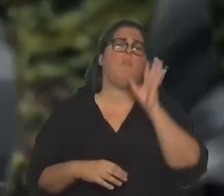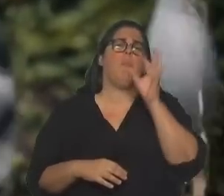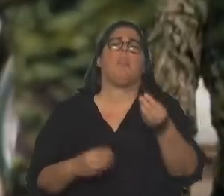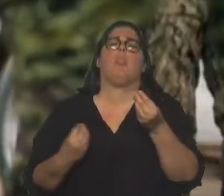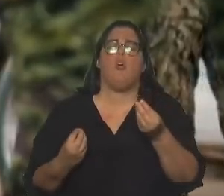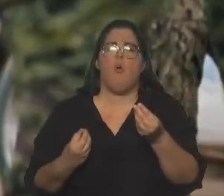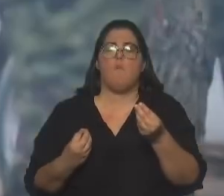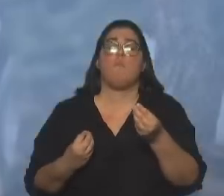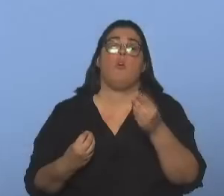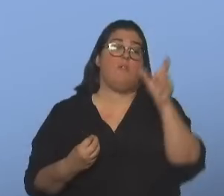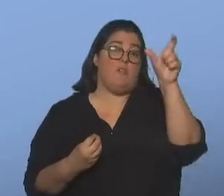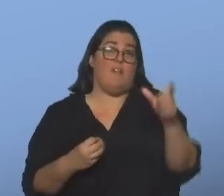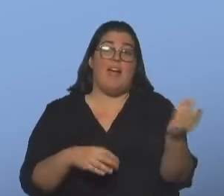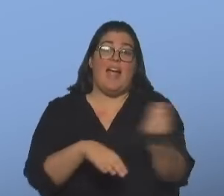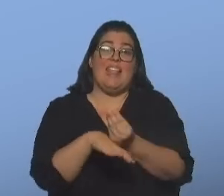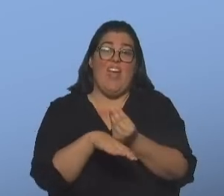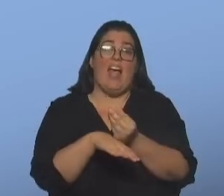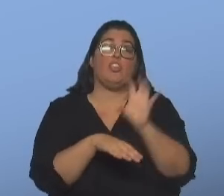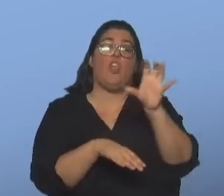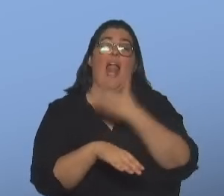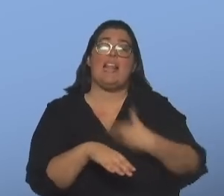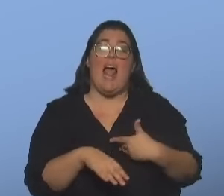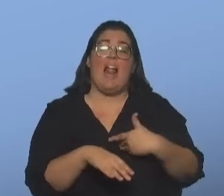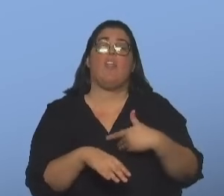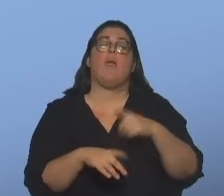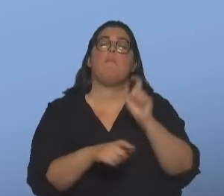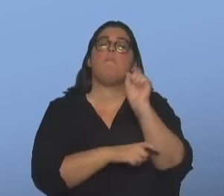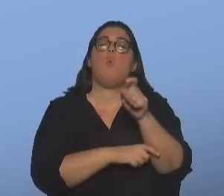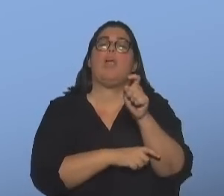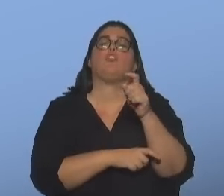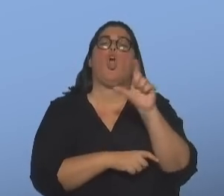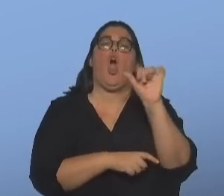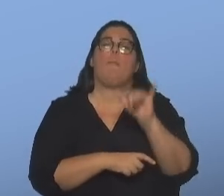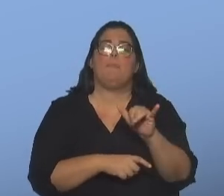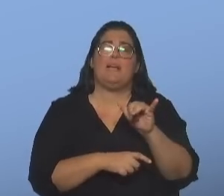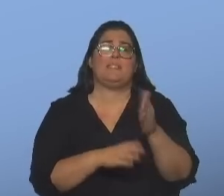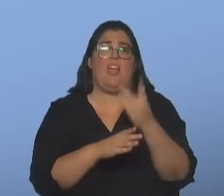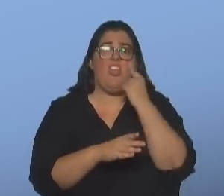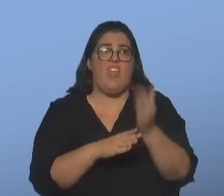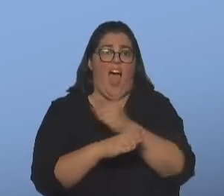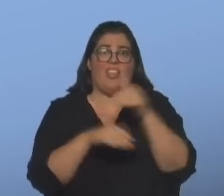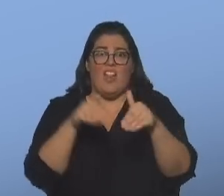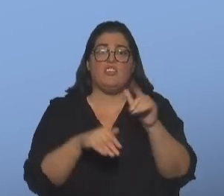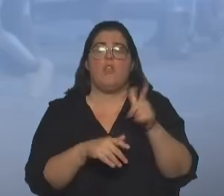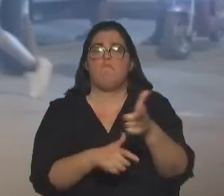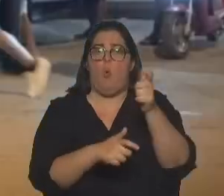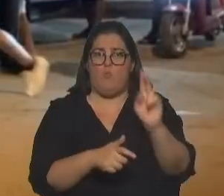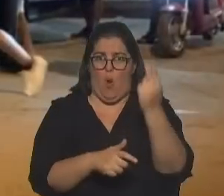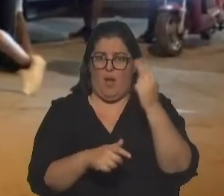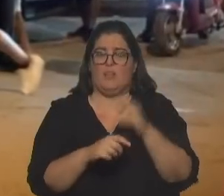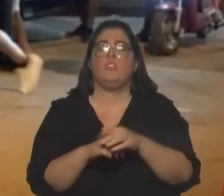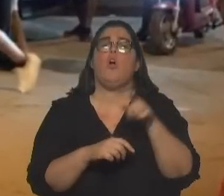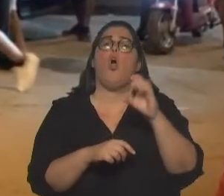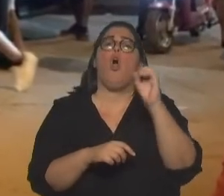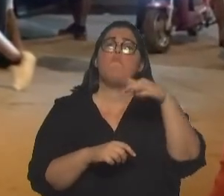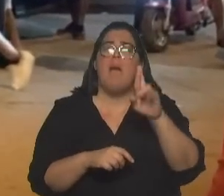es el asesinato del candidato a alcalde de Puerto López por Revolución Ciudadana en la víspera electoral. Omar Menéndez se